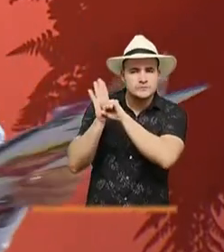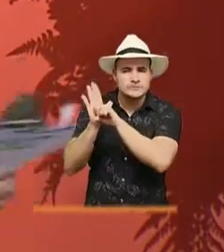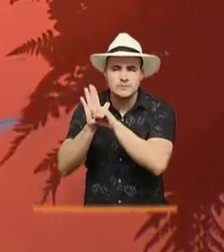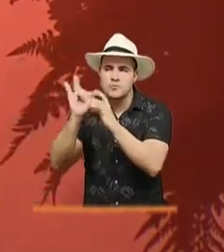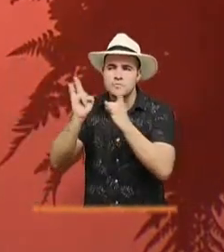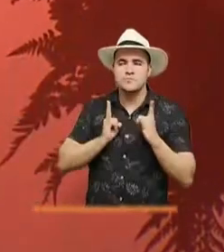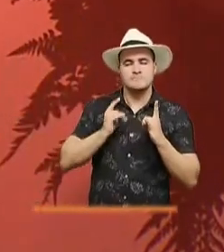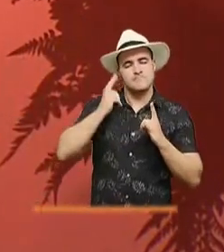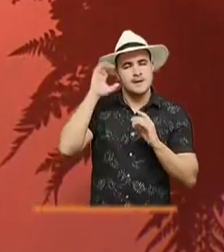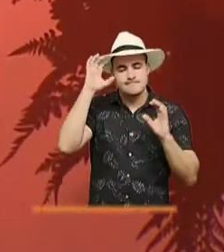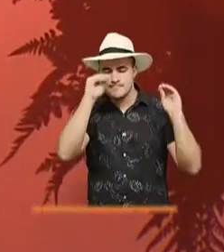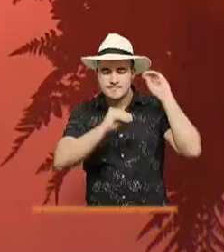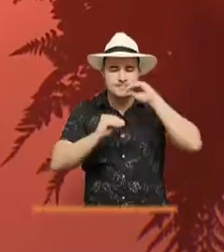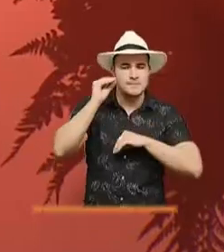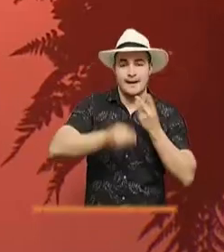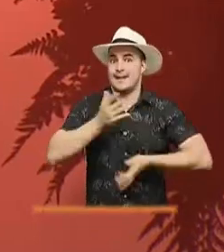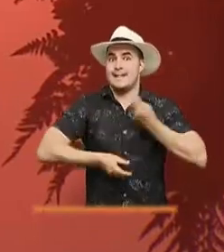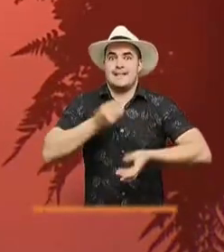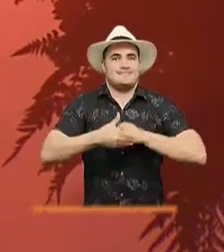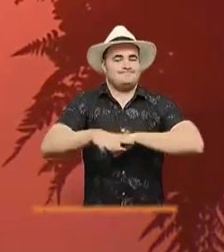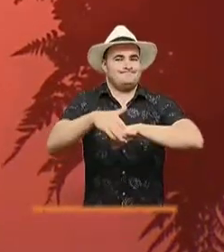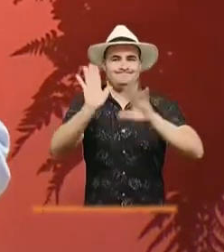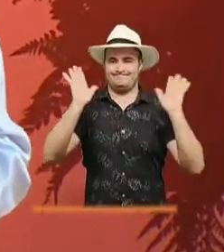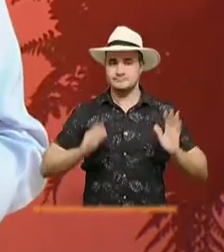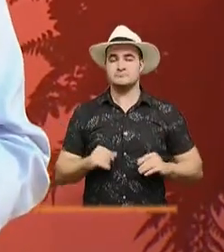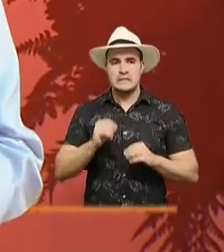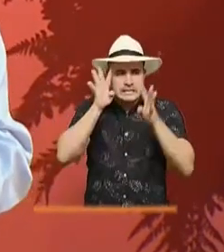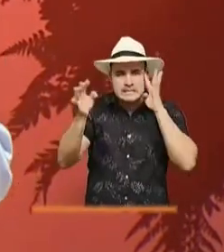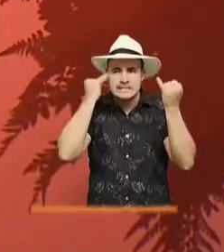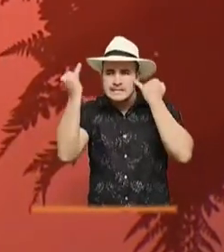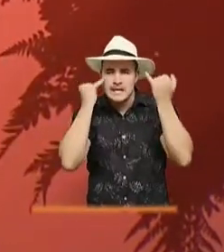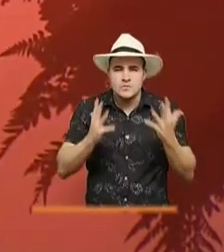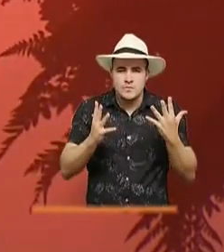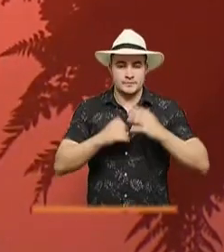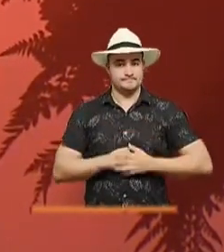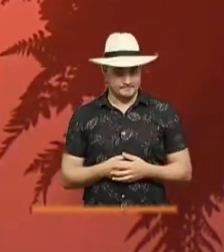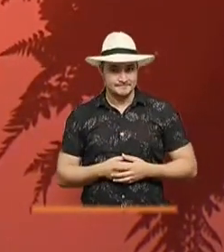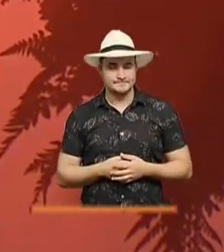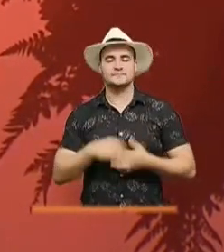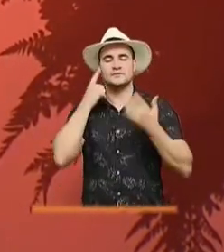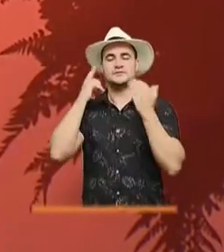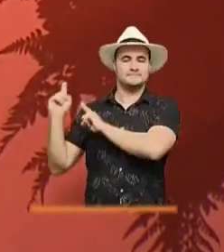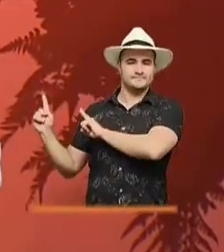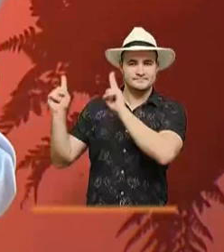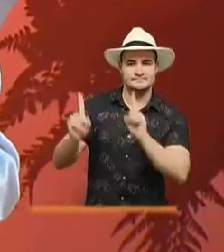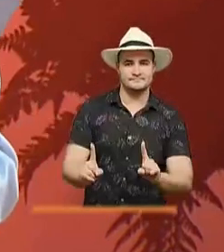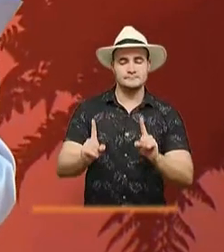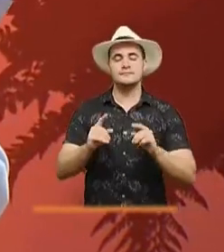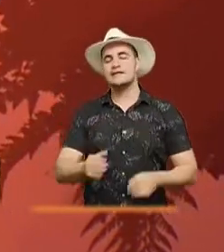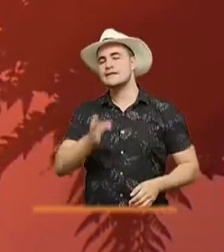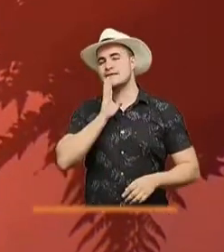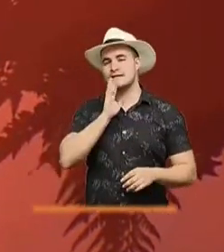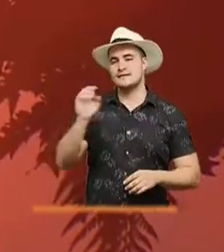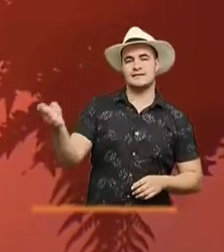que de todas maneras también dentro de su creatividad puedan buscarle a esa imagen. Llamamos a la primera pareja, los